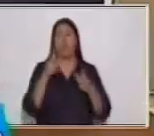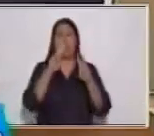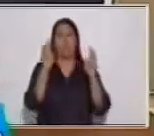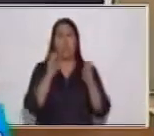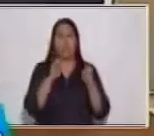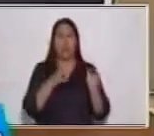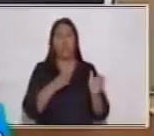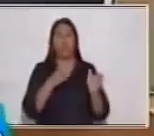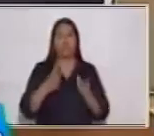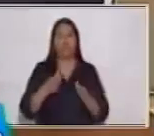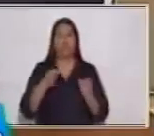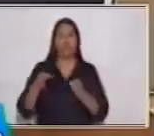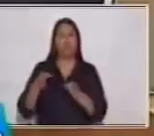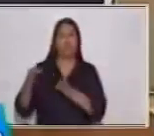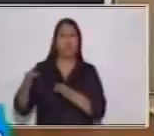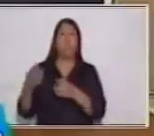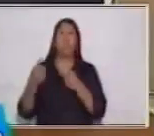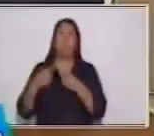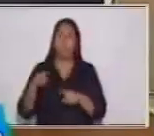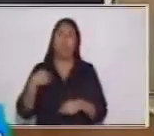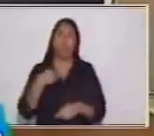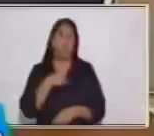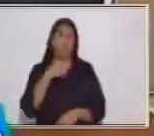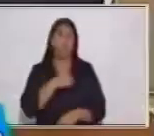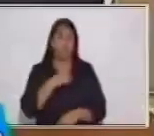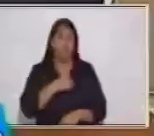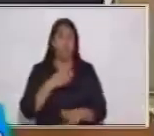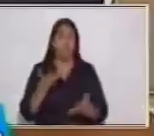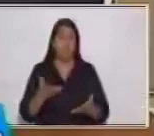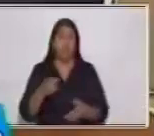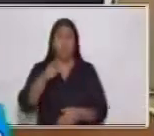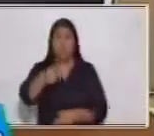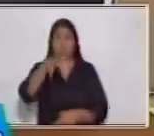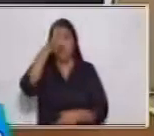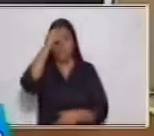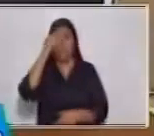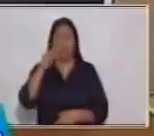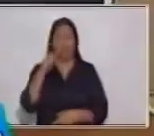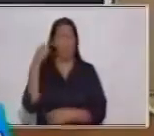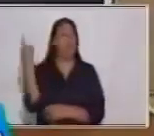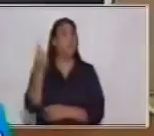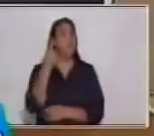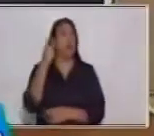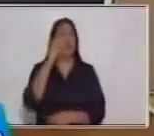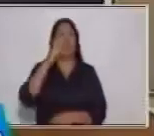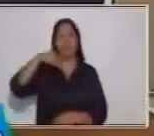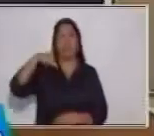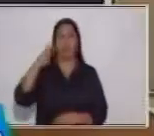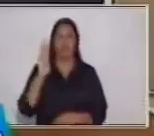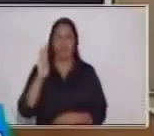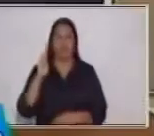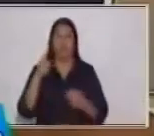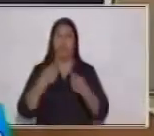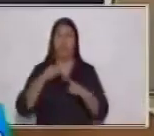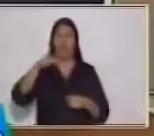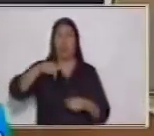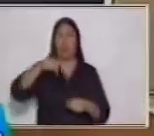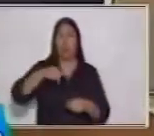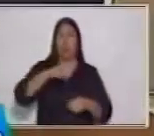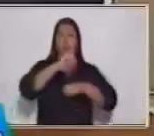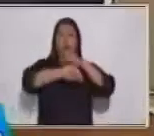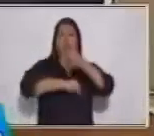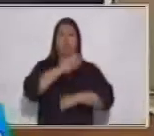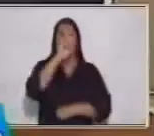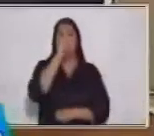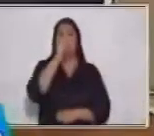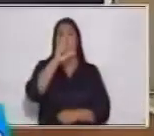parte del proceso que tú aprendas, y es importante dentro del CNB, lo que son las fracciones. Las fracciones no es más que